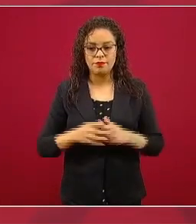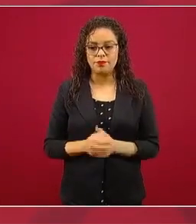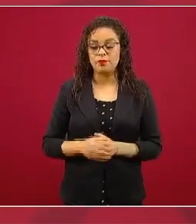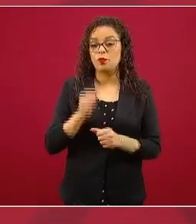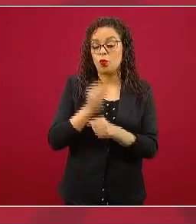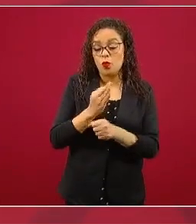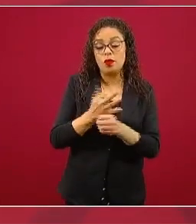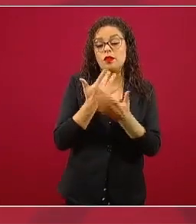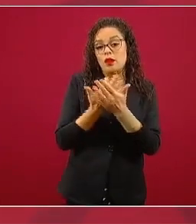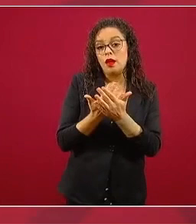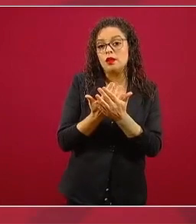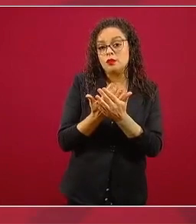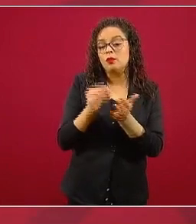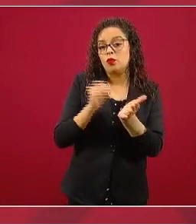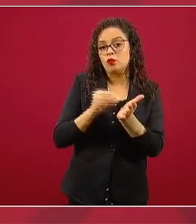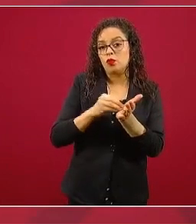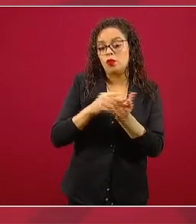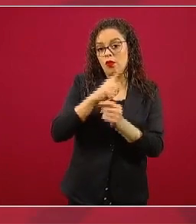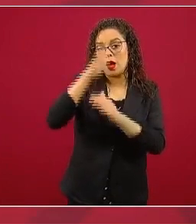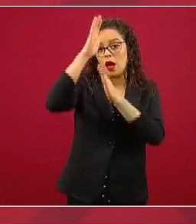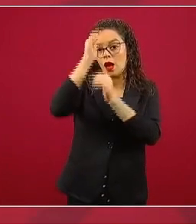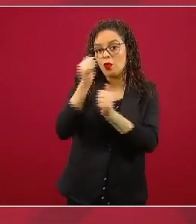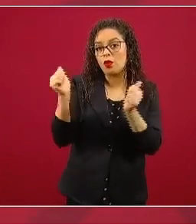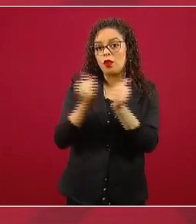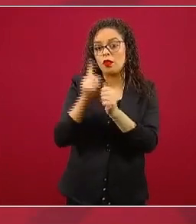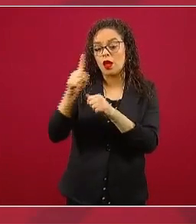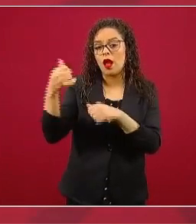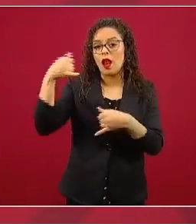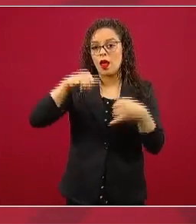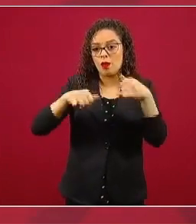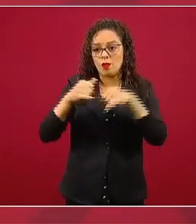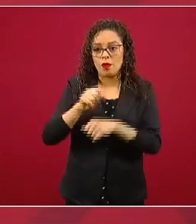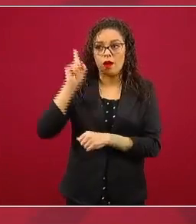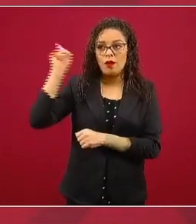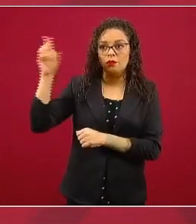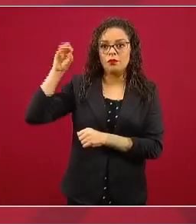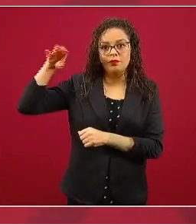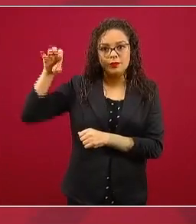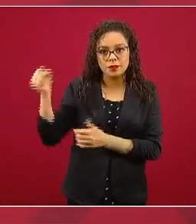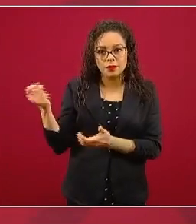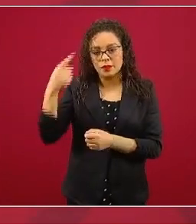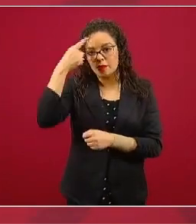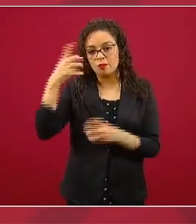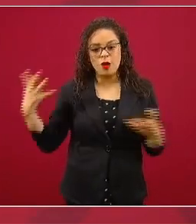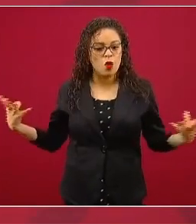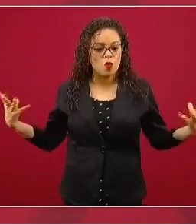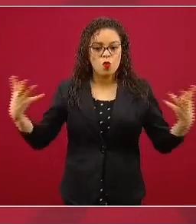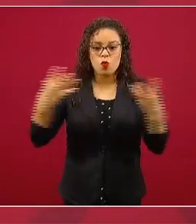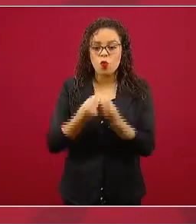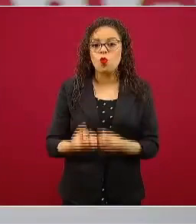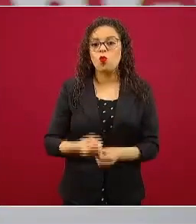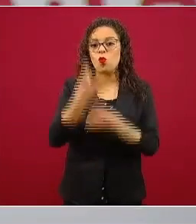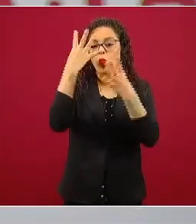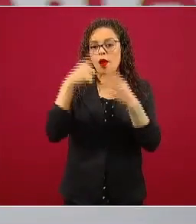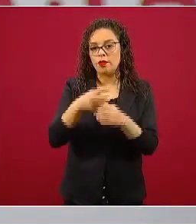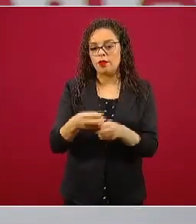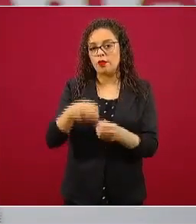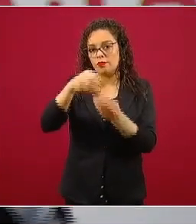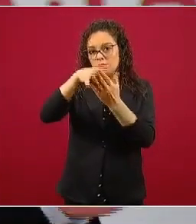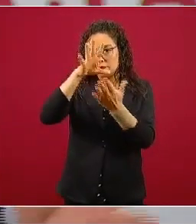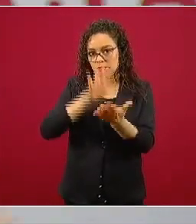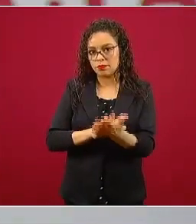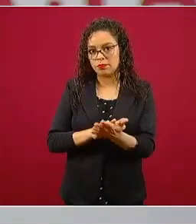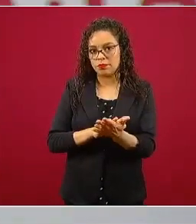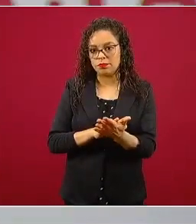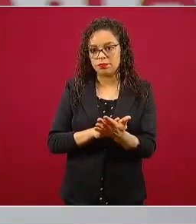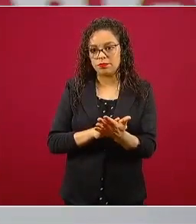acuerdo con el laboratorio, la Organización Mundial de la Salud, para ver el número total de los que van a ser incluidos en el protocolo próximo, que desde luego